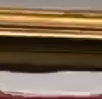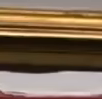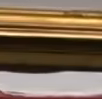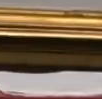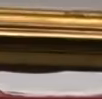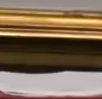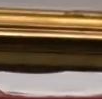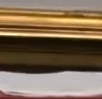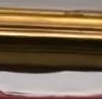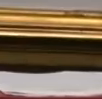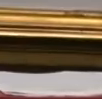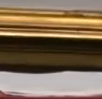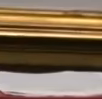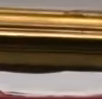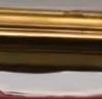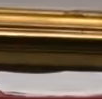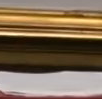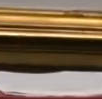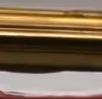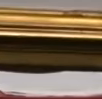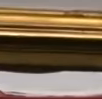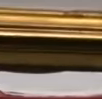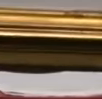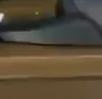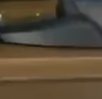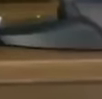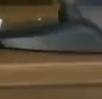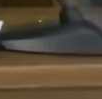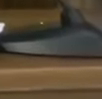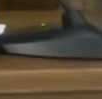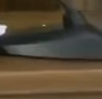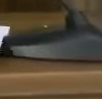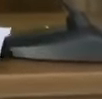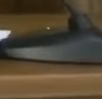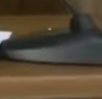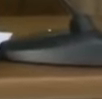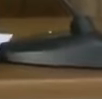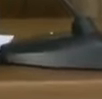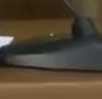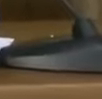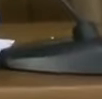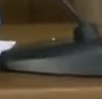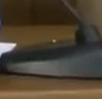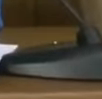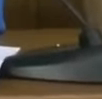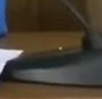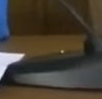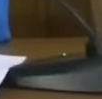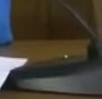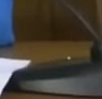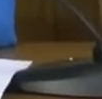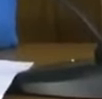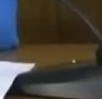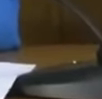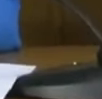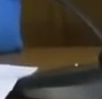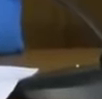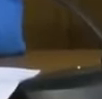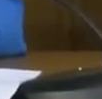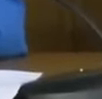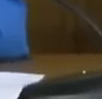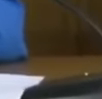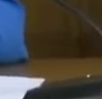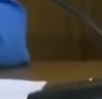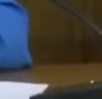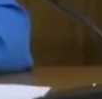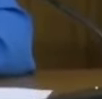cuenta. Siguiente. Punto número dos. Comunicación suscrita por el ciudadano Iván Eduardo Gil Pinto, ministro del Poder Popular para Relaciones Exteriores,